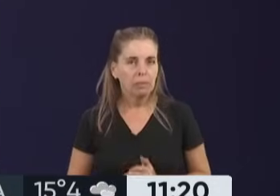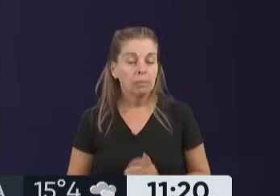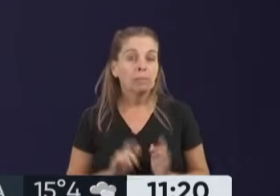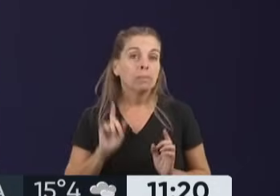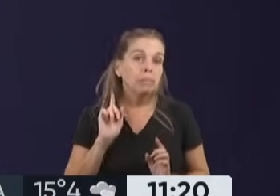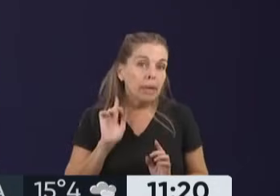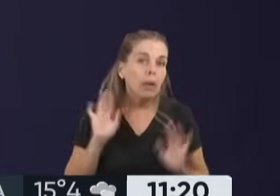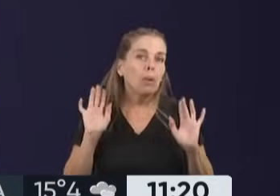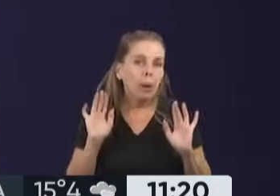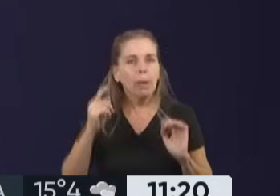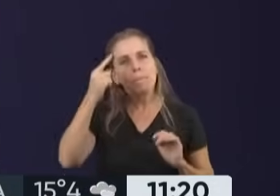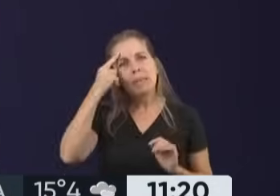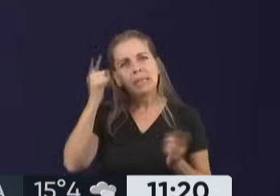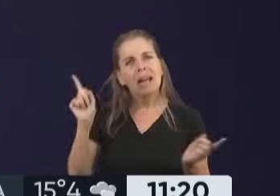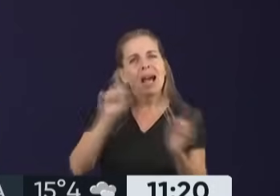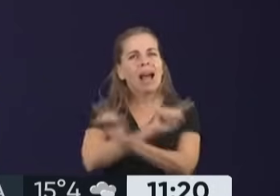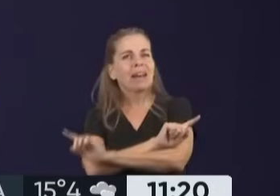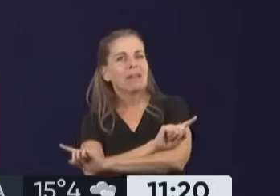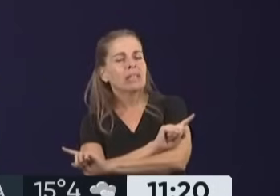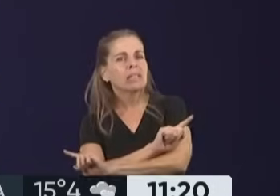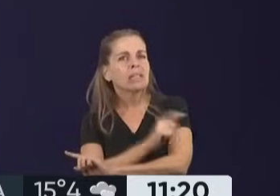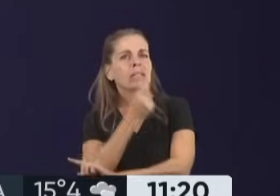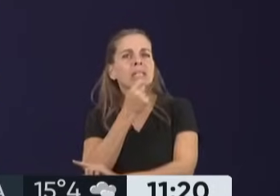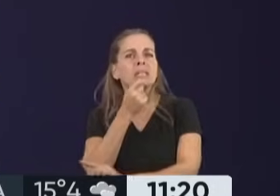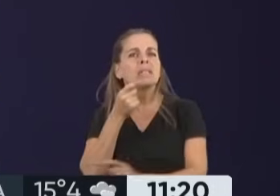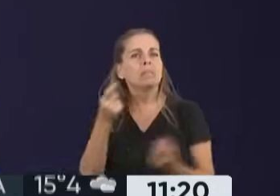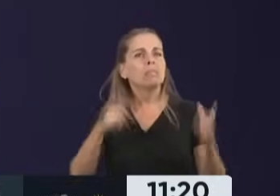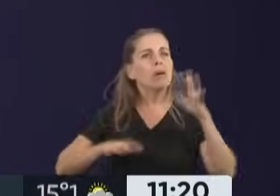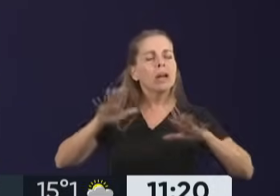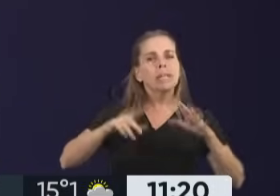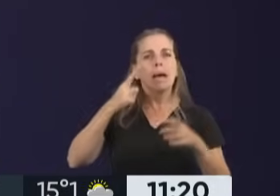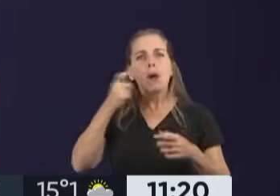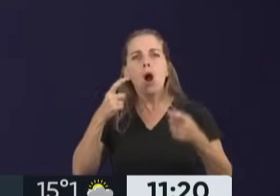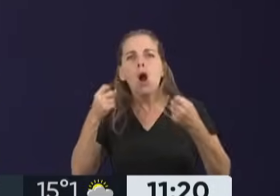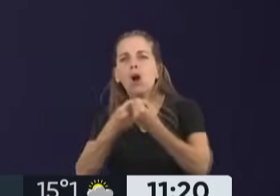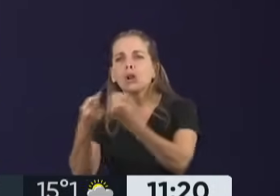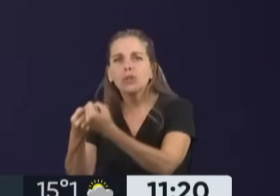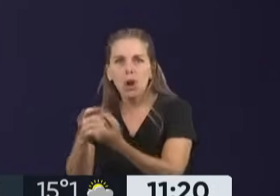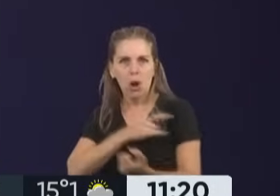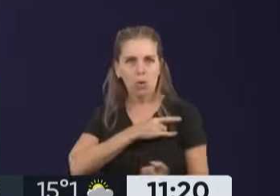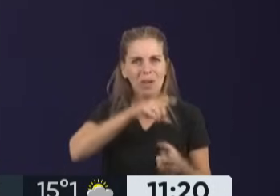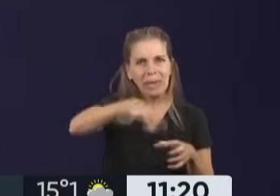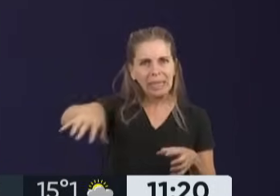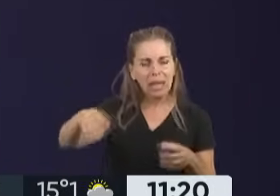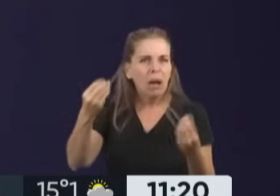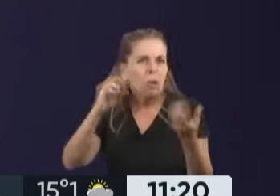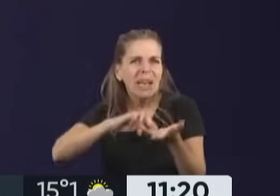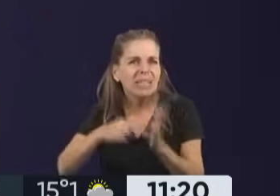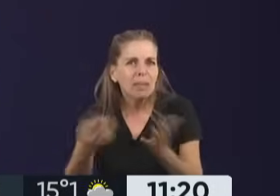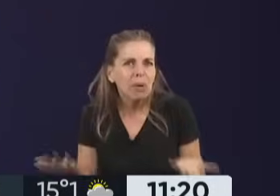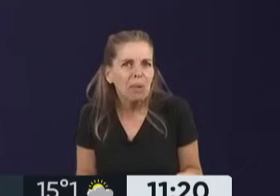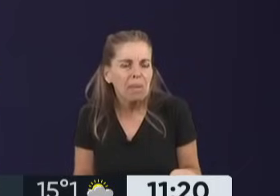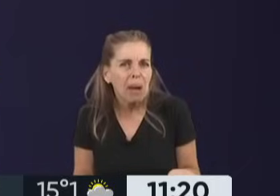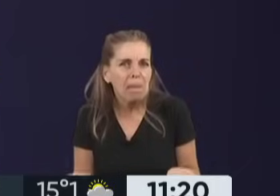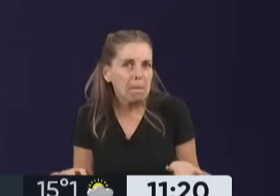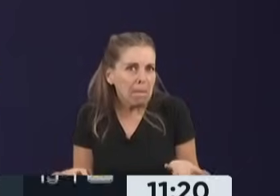hay que preguntarse al revés, ¿qué problema hay en auditar las universidades? ¿Cuál sería el inconveniente que tengan las universidades en que